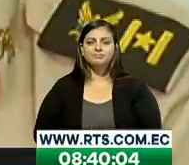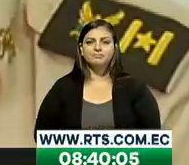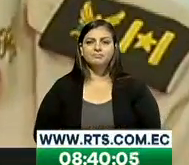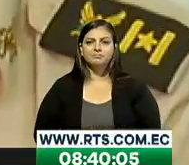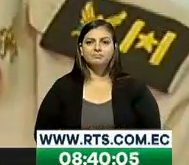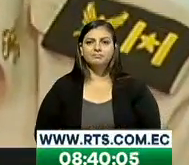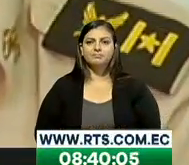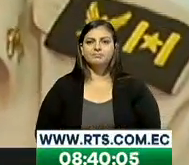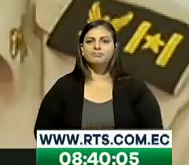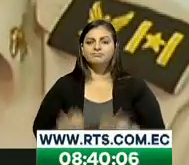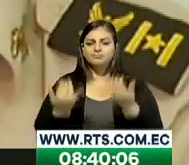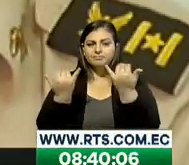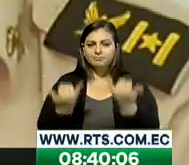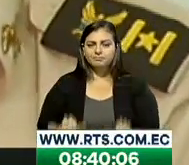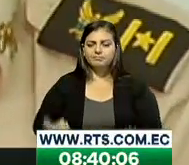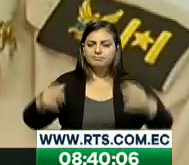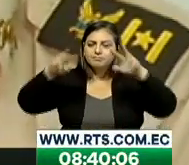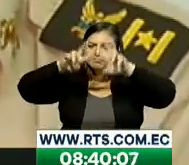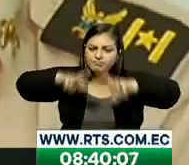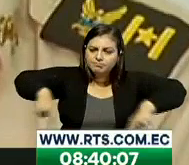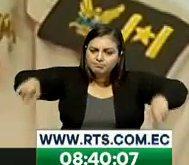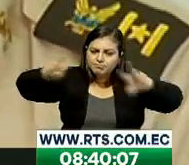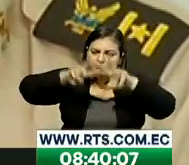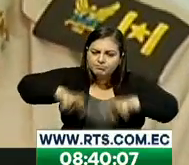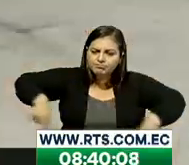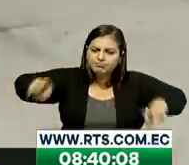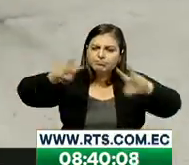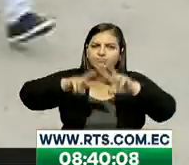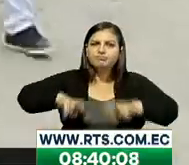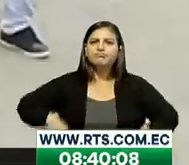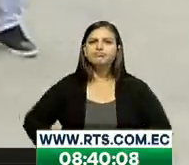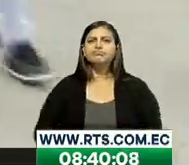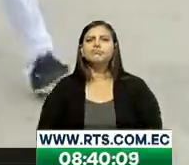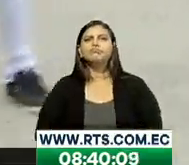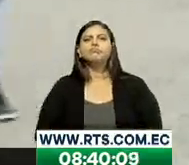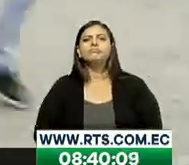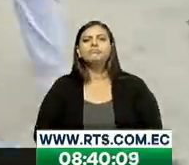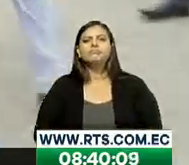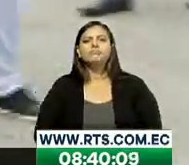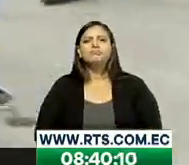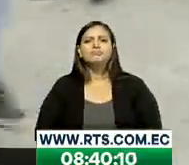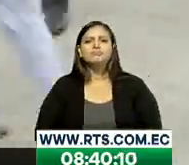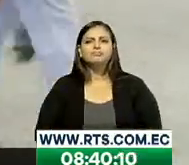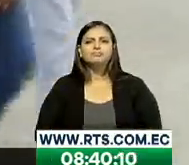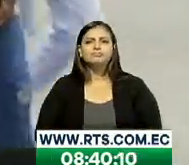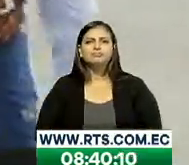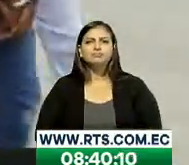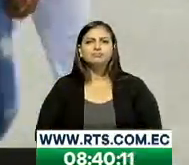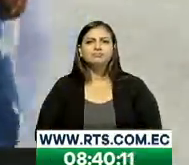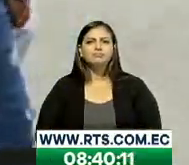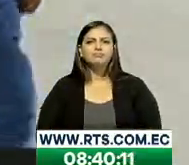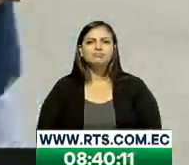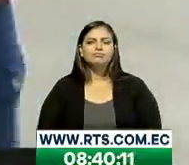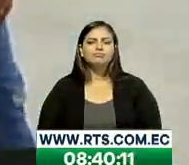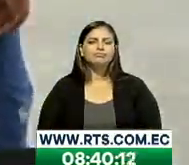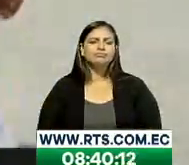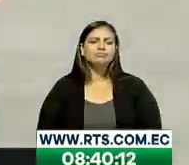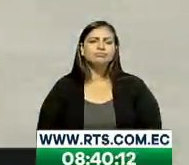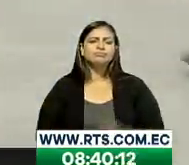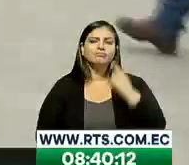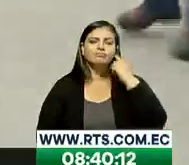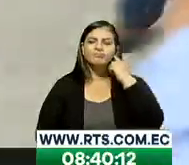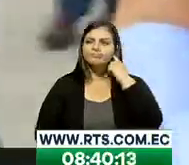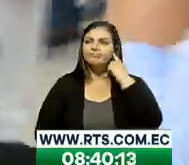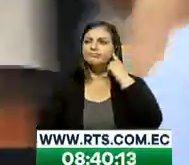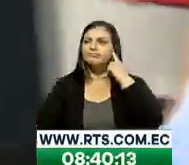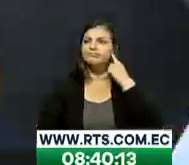las investigaciones en donde estos dos ciudadanos están dejando estos elementos o ya los vendieron. Todo esto se está investigando,